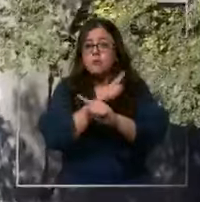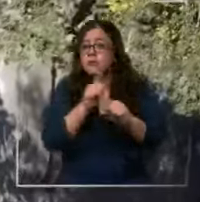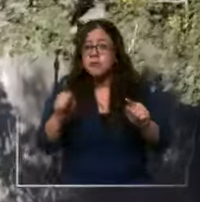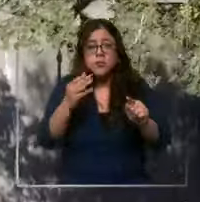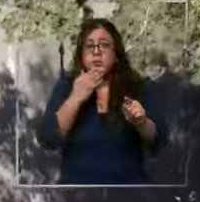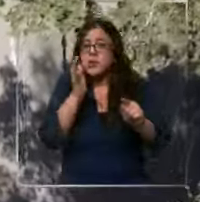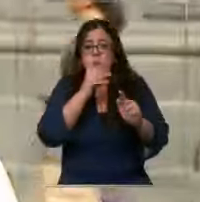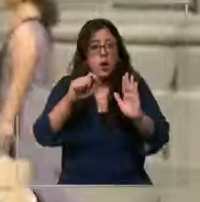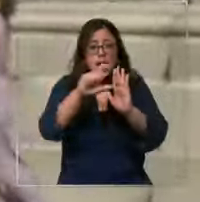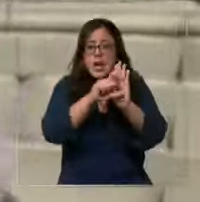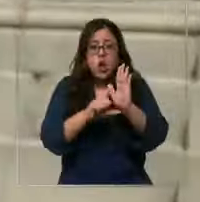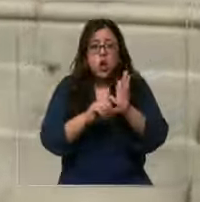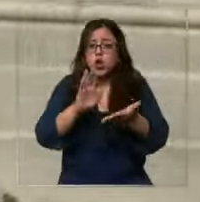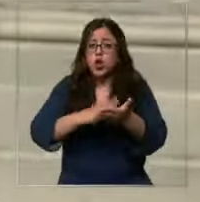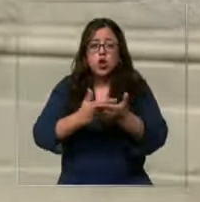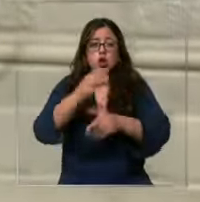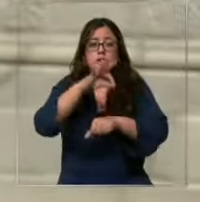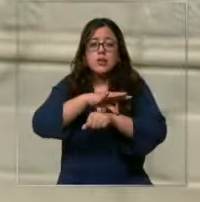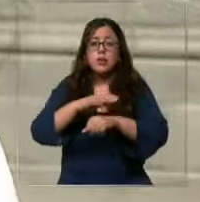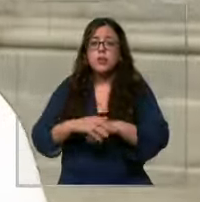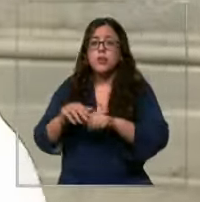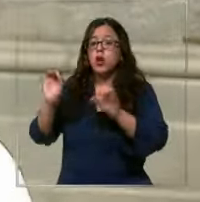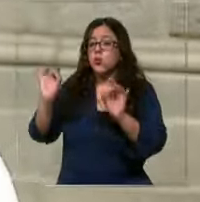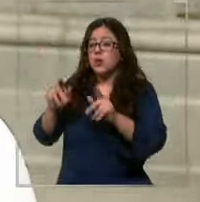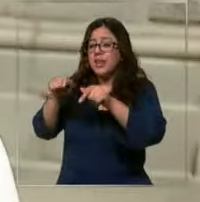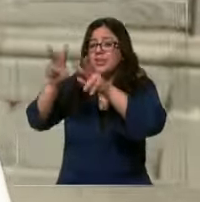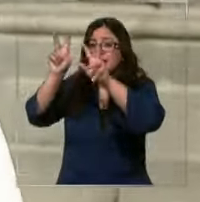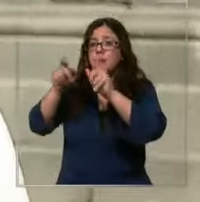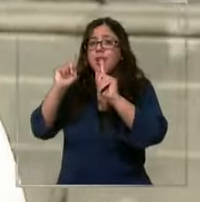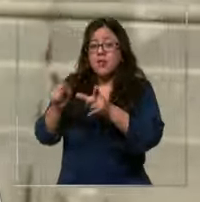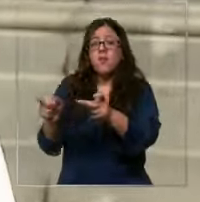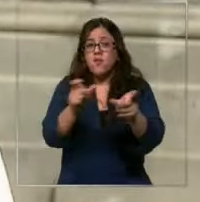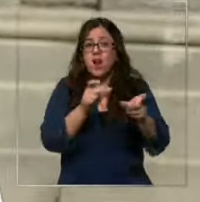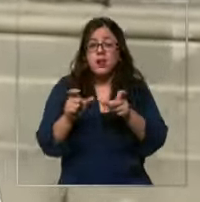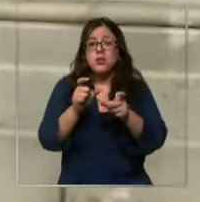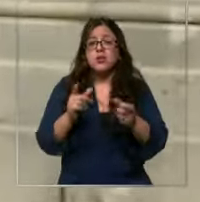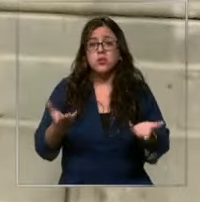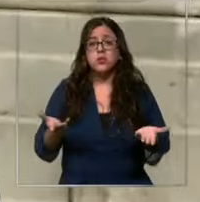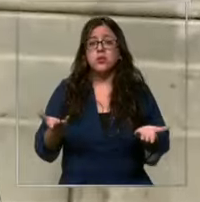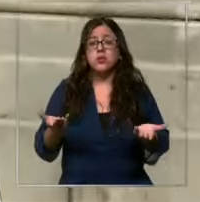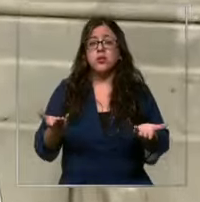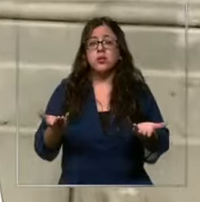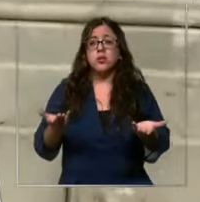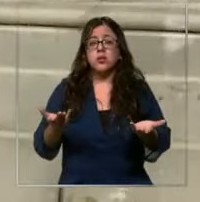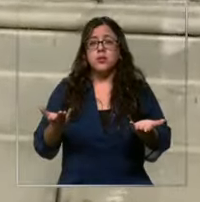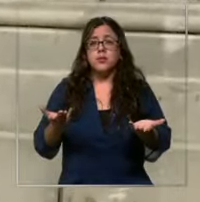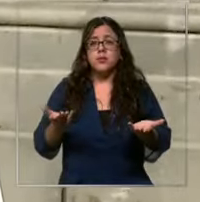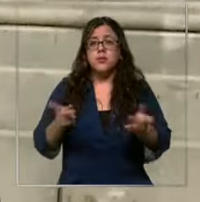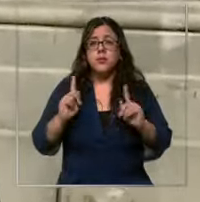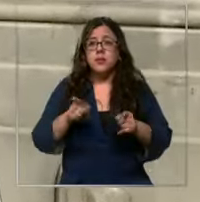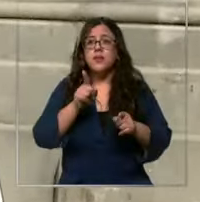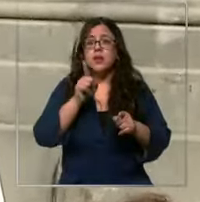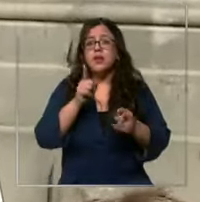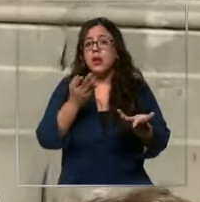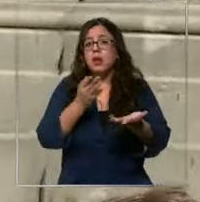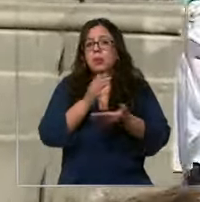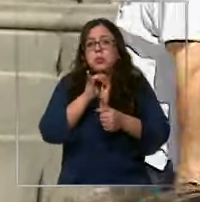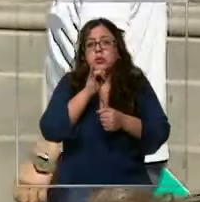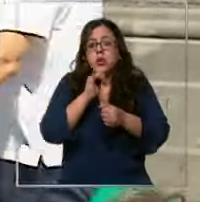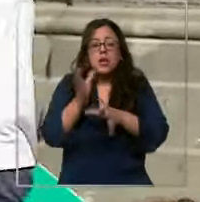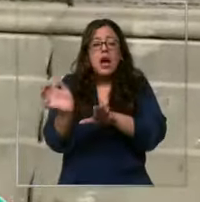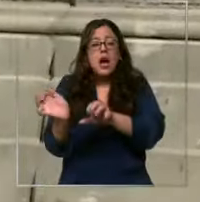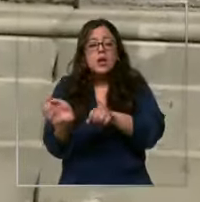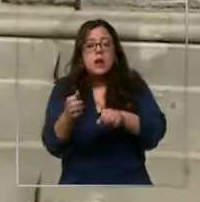en el Código Sanitario. O sea, el tema de las piletas debería tener una fiscalización, o sea, mínimo que tenga que le limpien el agua, por